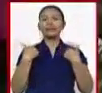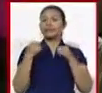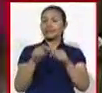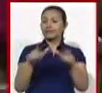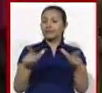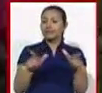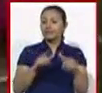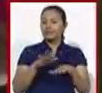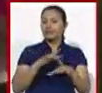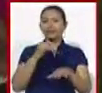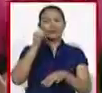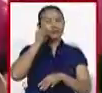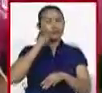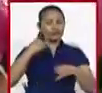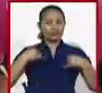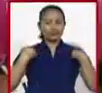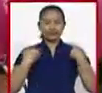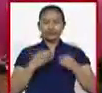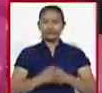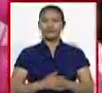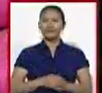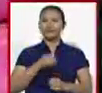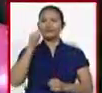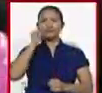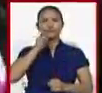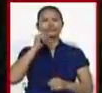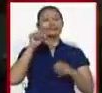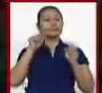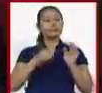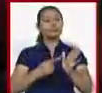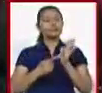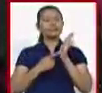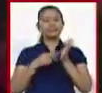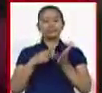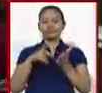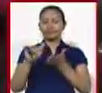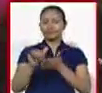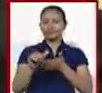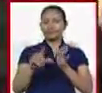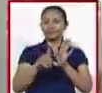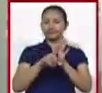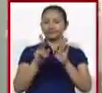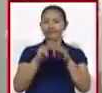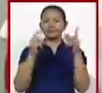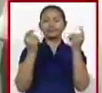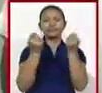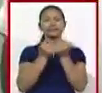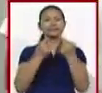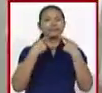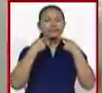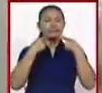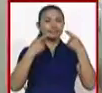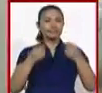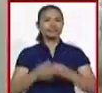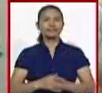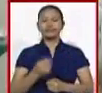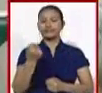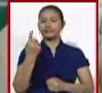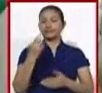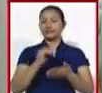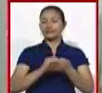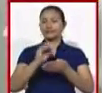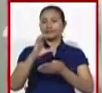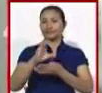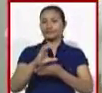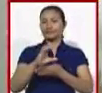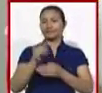en su agenda para que las niñas y adolescentes, mujeres, podamos presentar el proyecto de ley departamental de declaratoria del 11 de